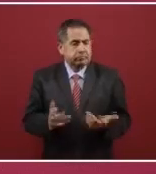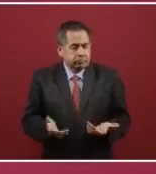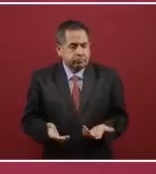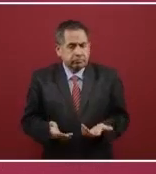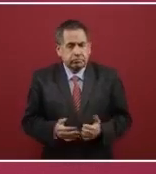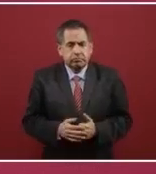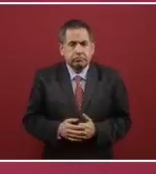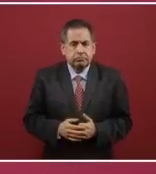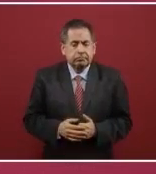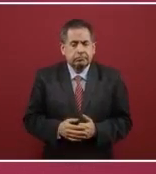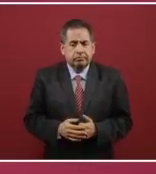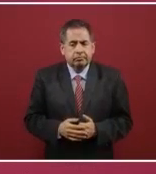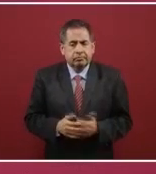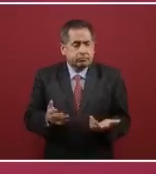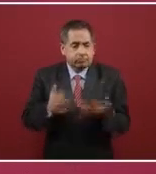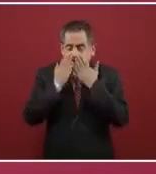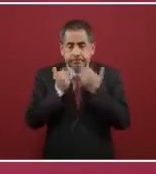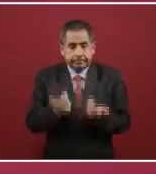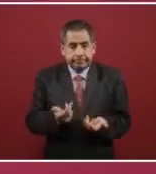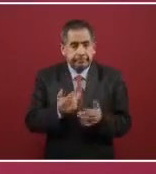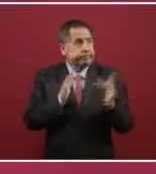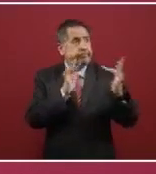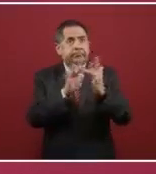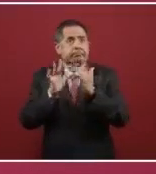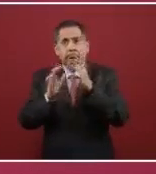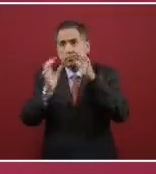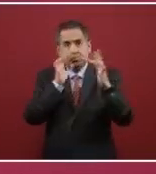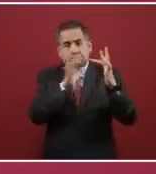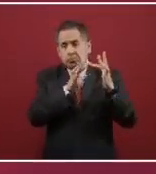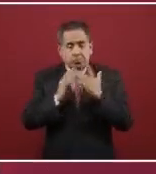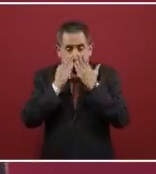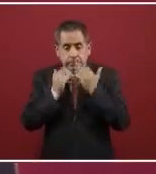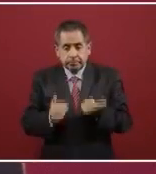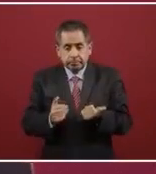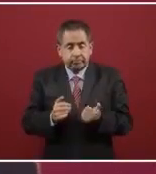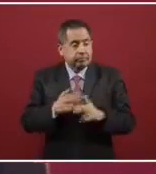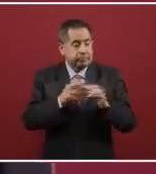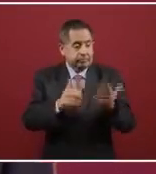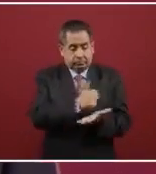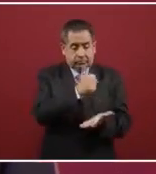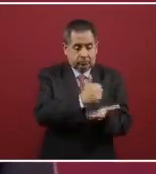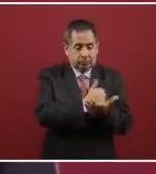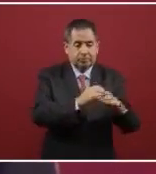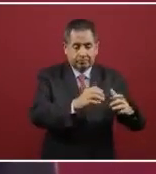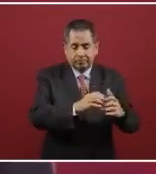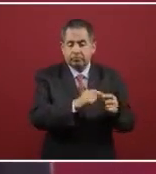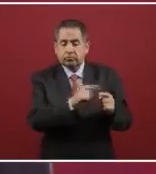nosotros no tenemos comunicación, ni siquiera en las cabeceras